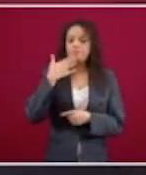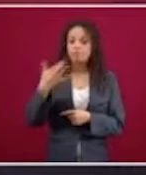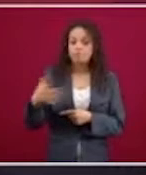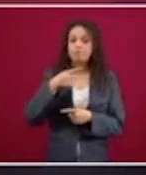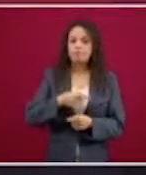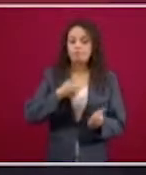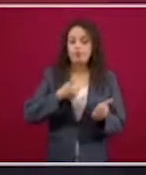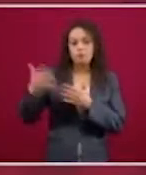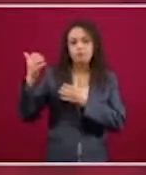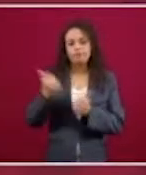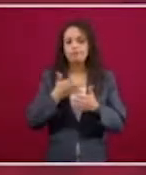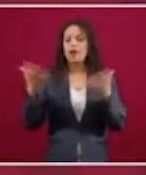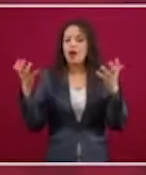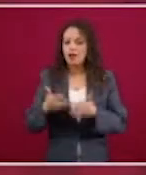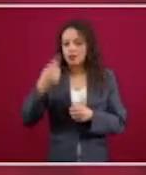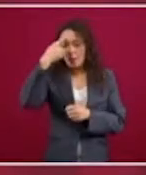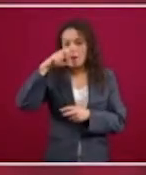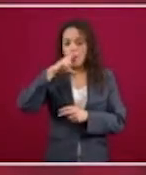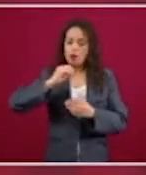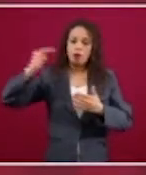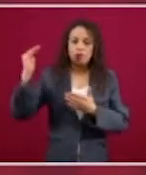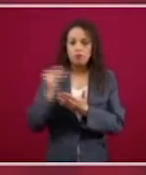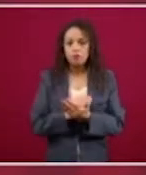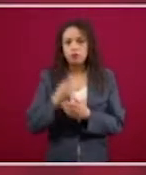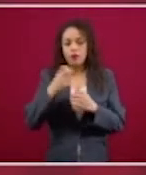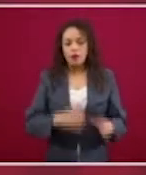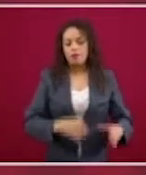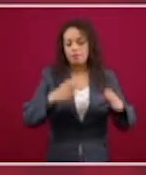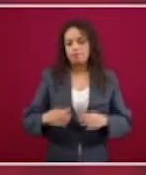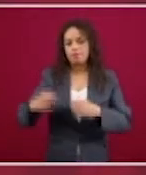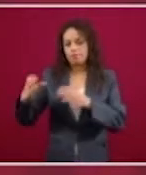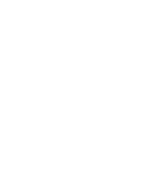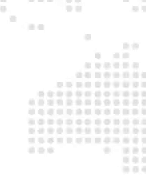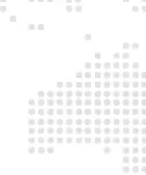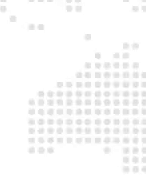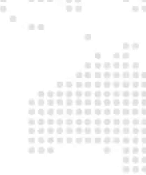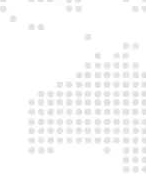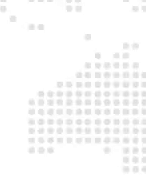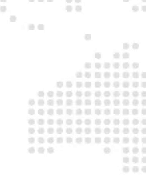se nos vaya disminuyendo la capacidad de almacenamiento previendo lo que pudiera venir.